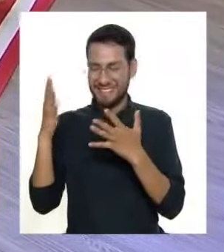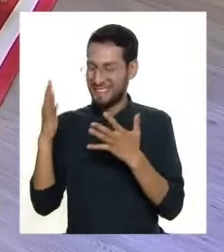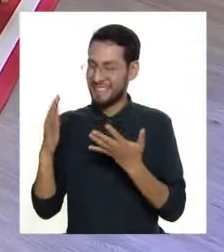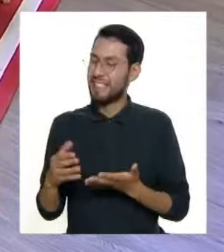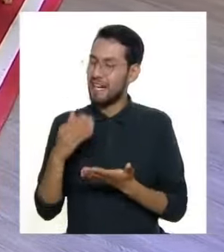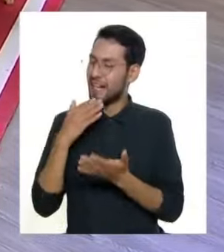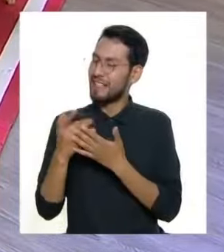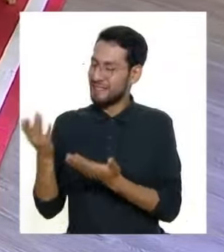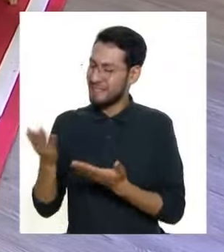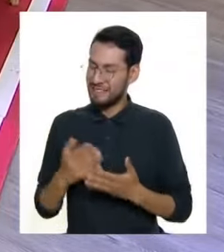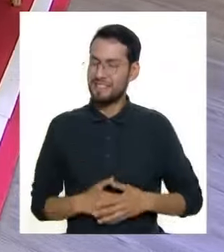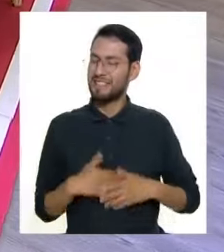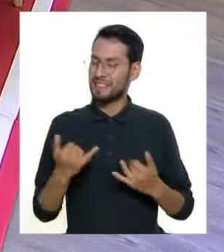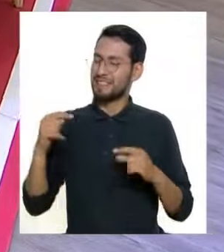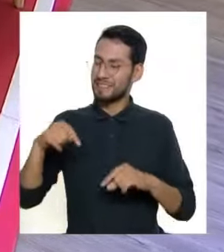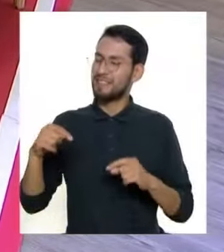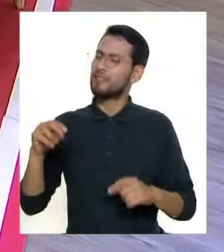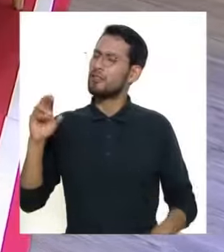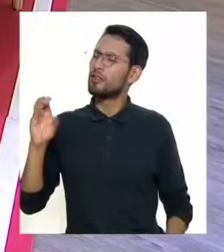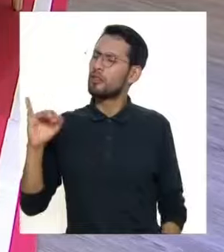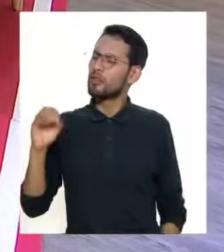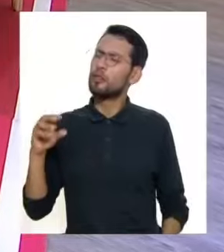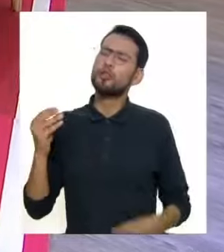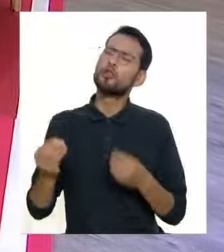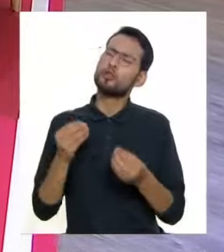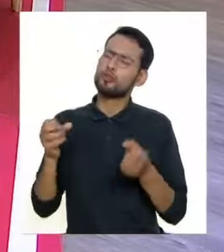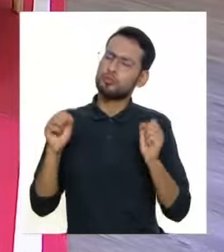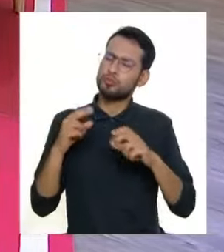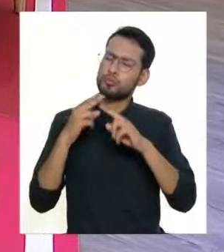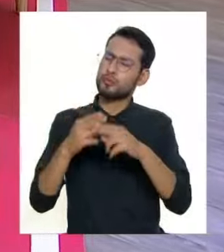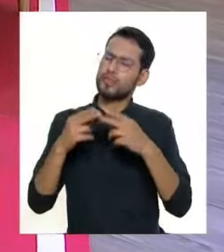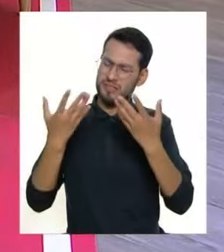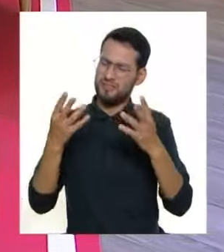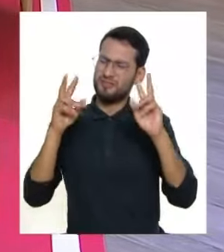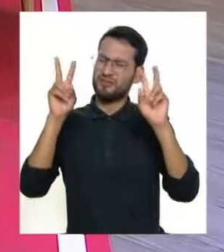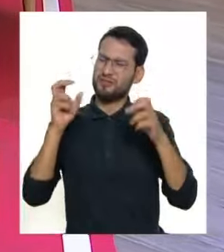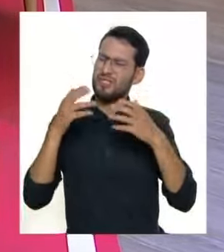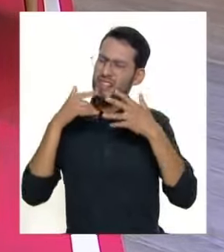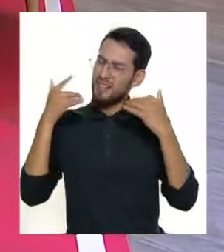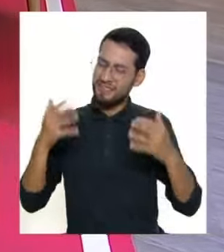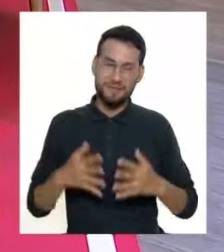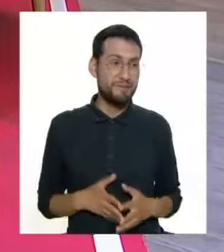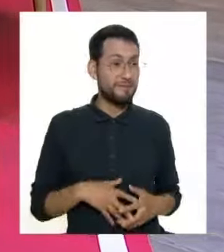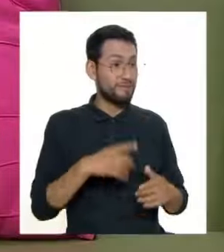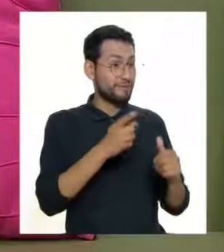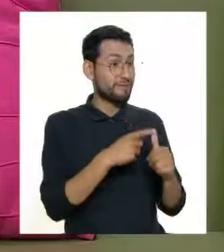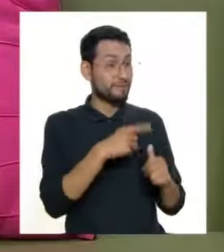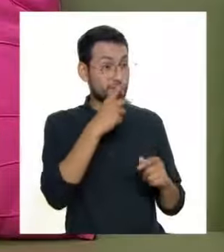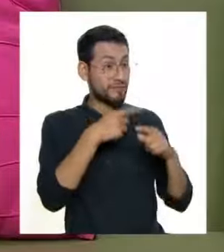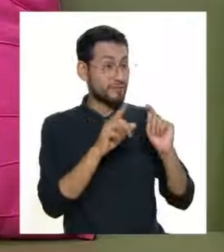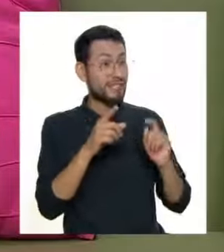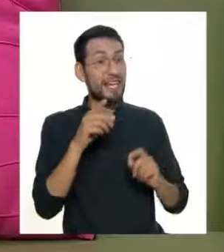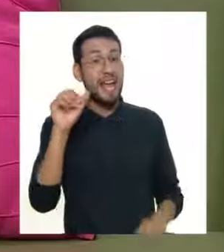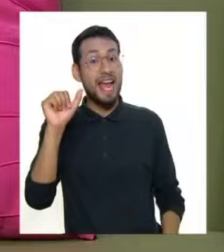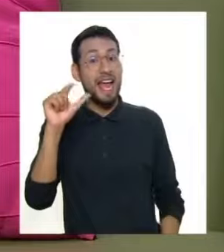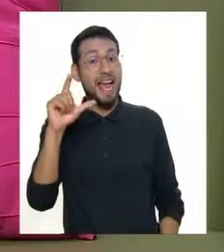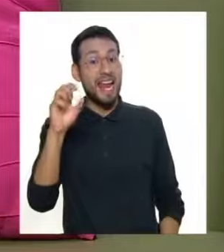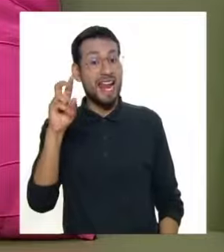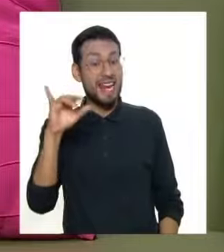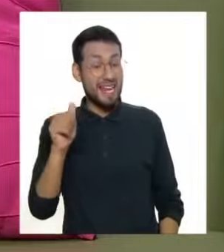Gracias, Rocío, por estar nuevamente aquí. Rocío, ¿cómo podemos definir la felicidad? Primero vamos a hacer una diferencia entre alegría